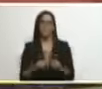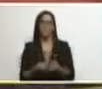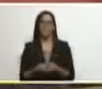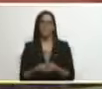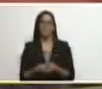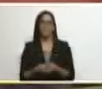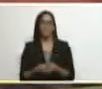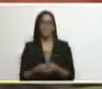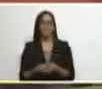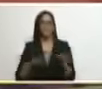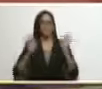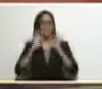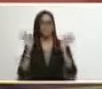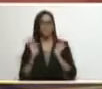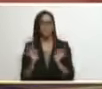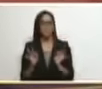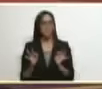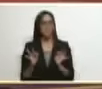de manera